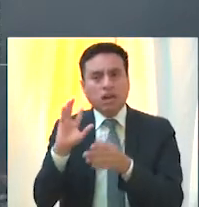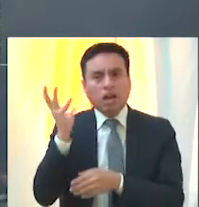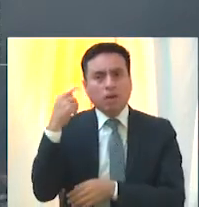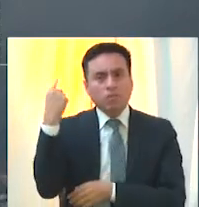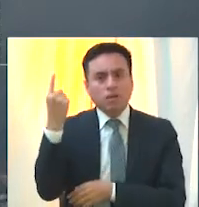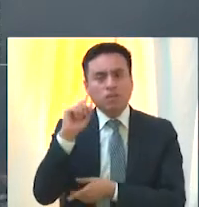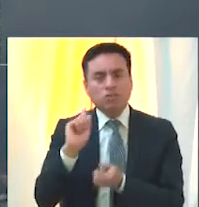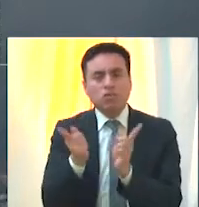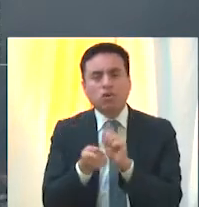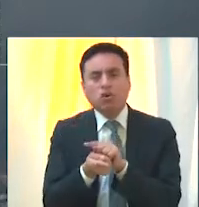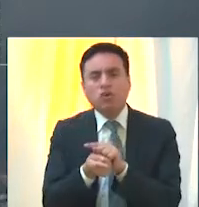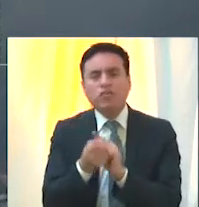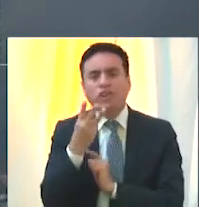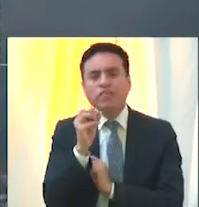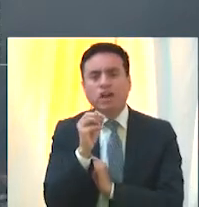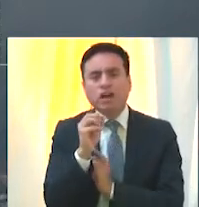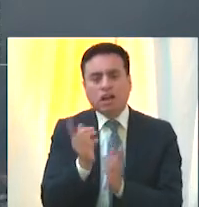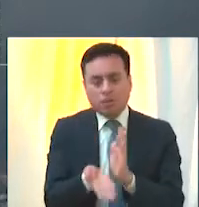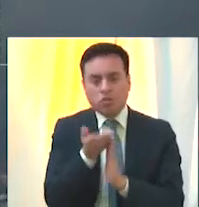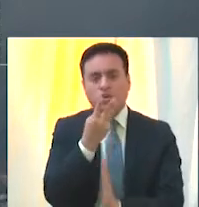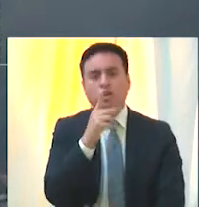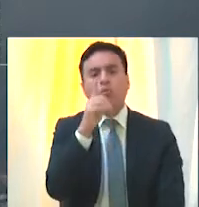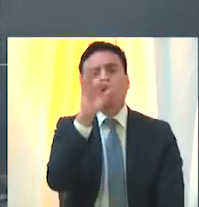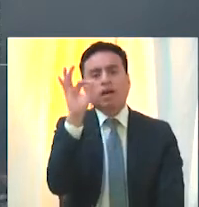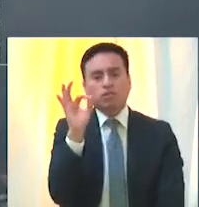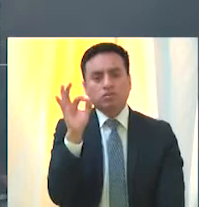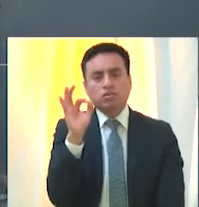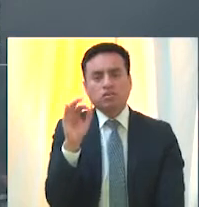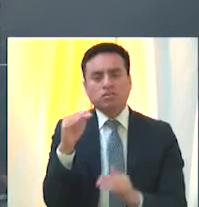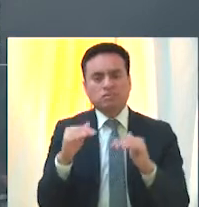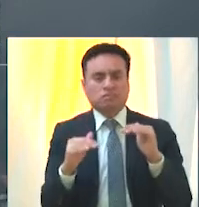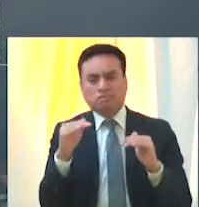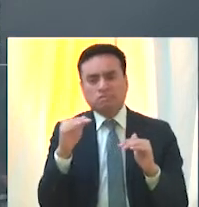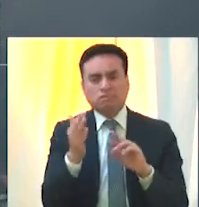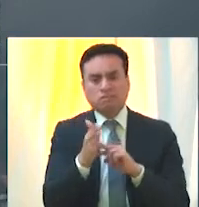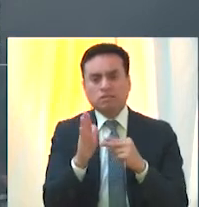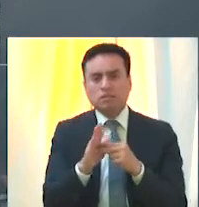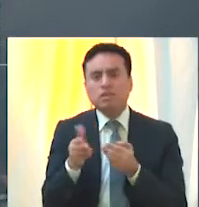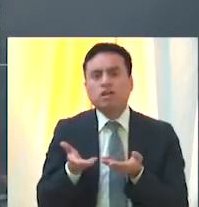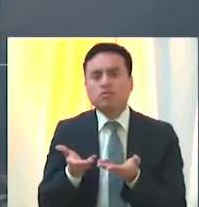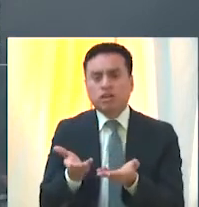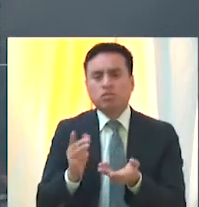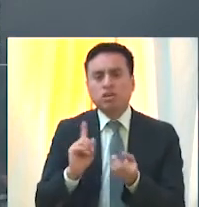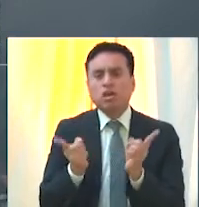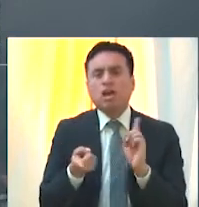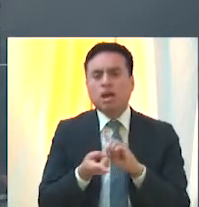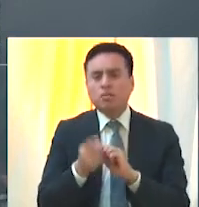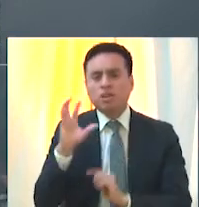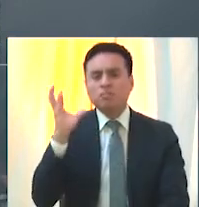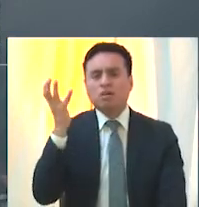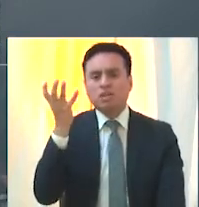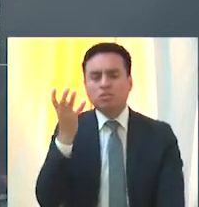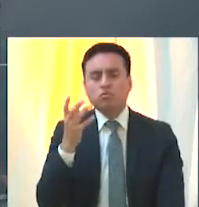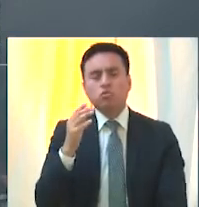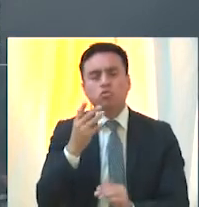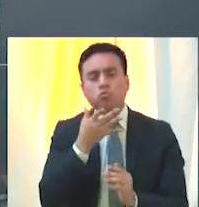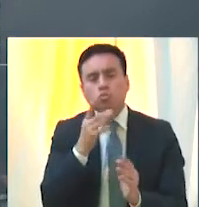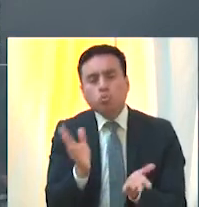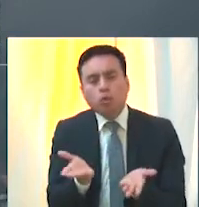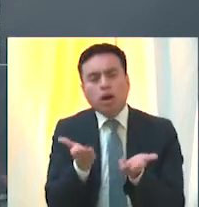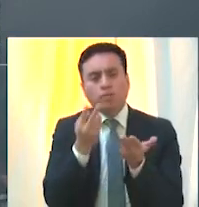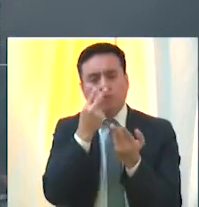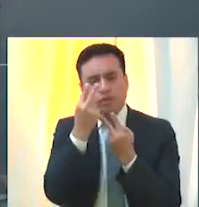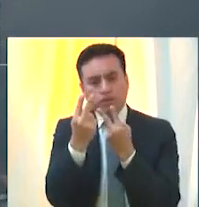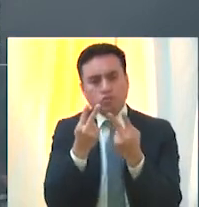los 30 grados a los 31 grados. O sea, parte de esa anomalía fue efectivamente causada por el cambio climático, por esta tendencia suave que uno va